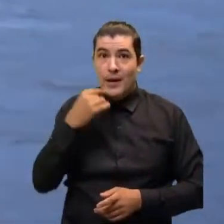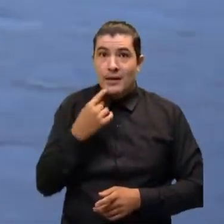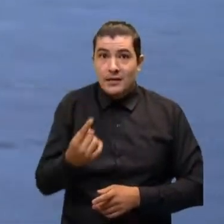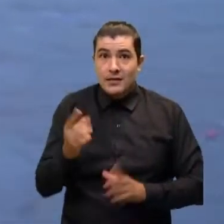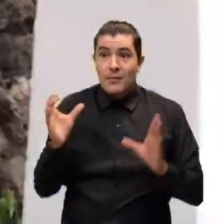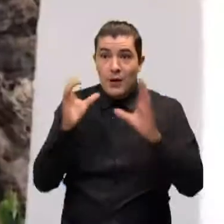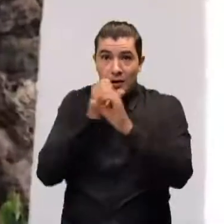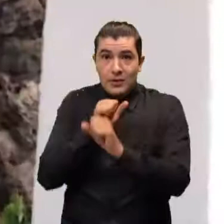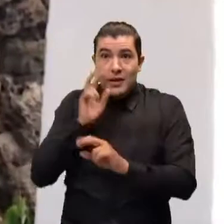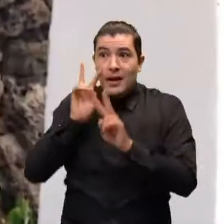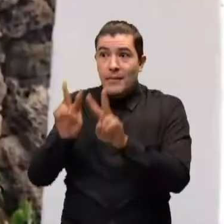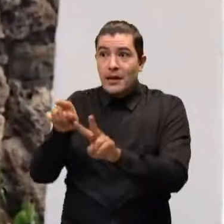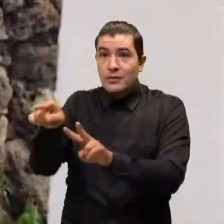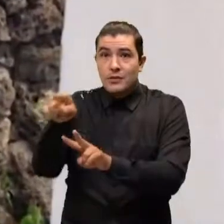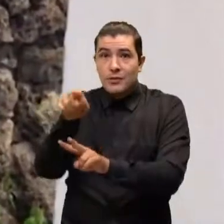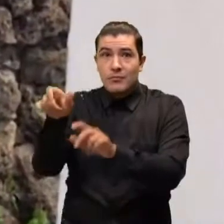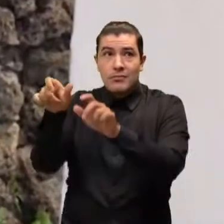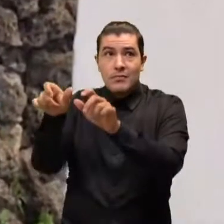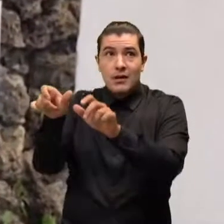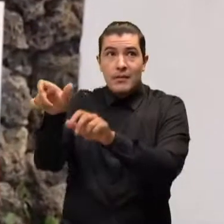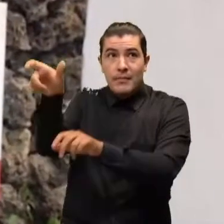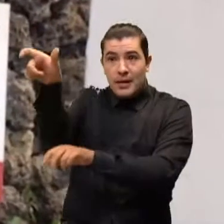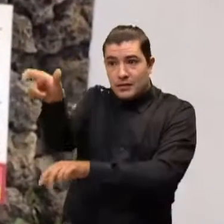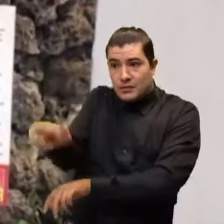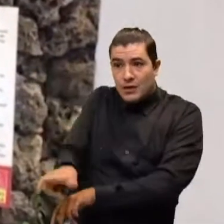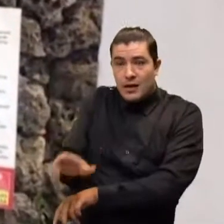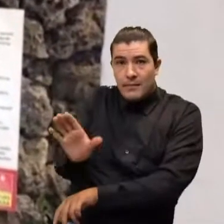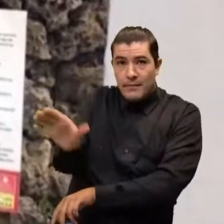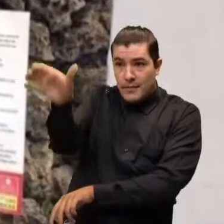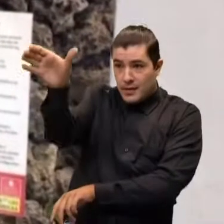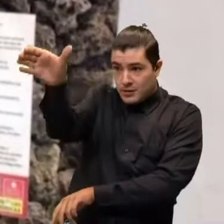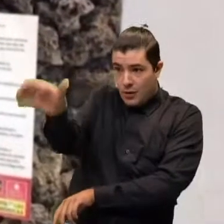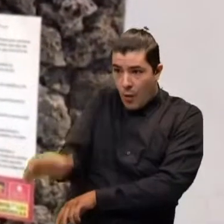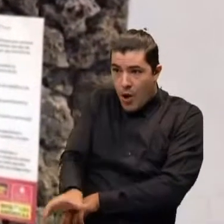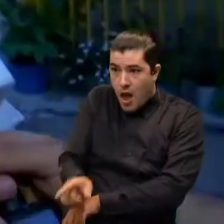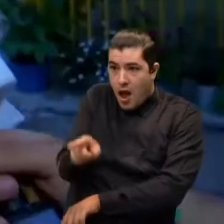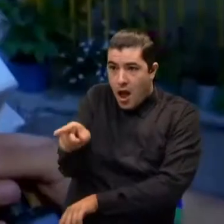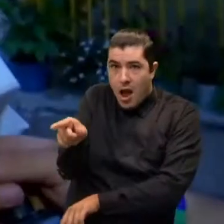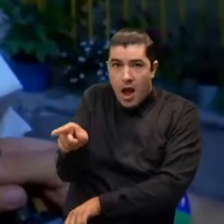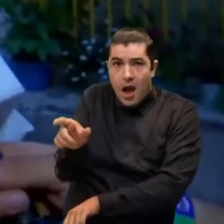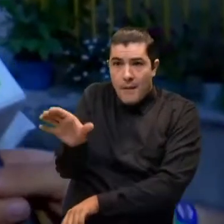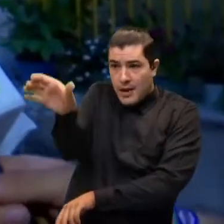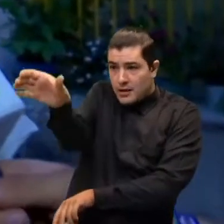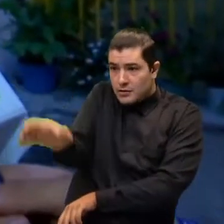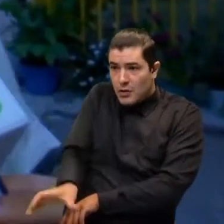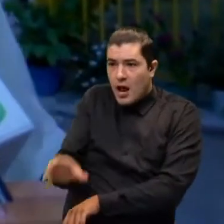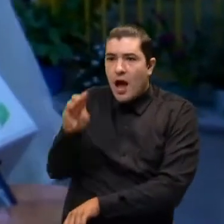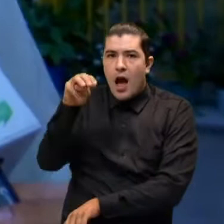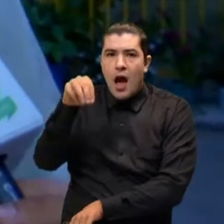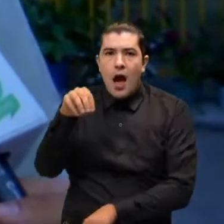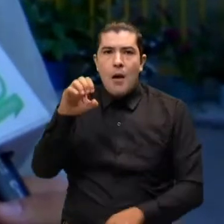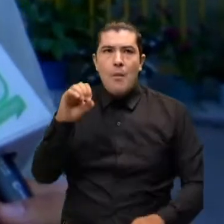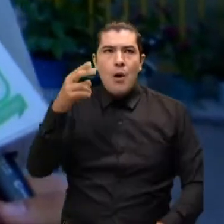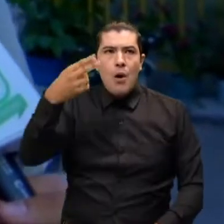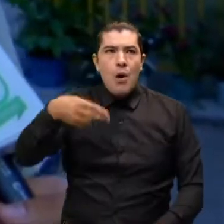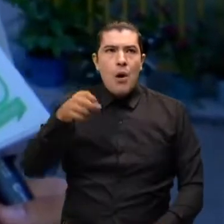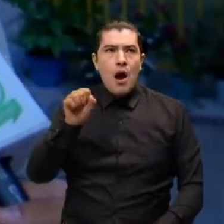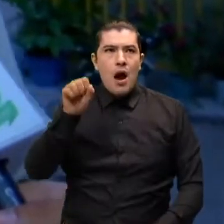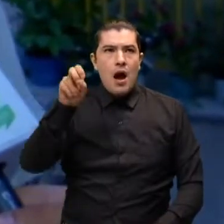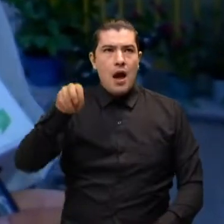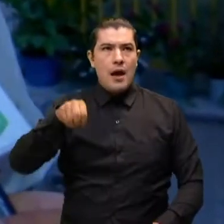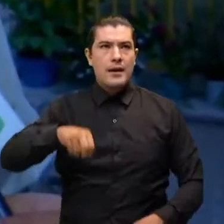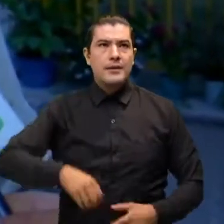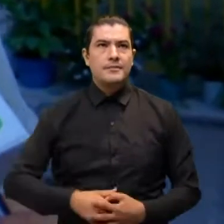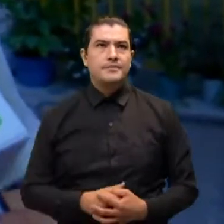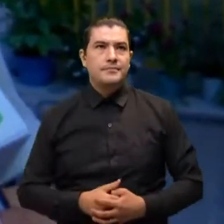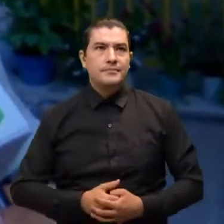yo lo he visto. Ese es así alto como yo. No, ojalá me saliera todas las noches a hablar